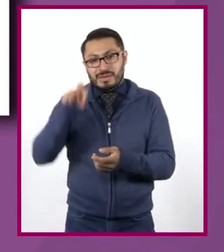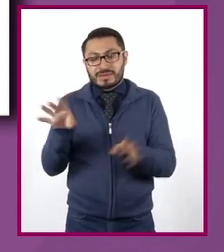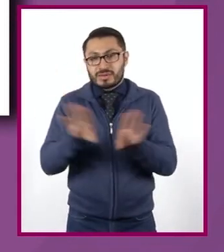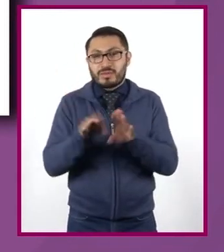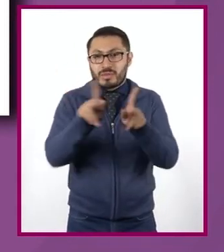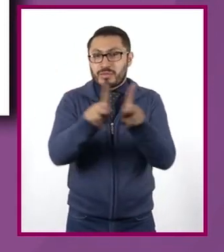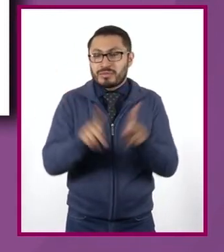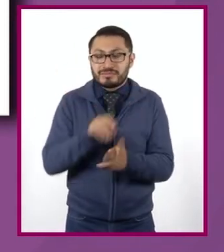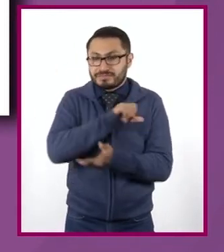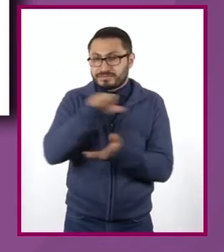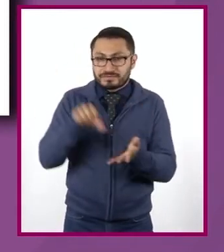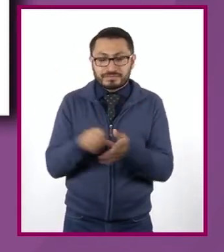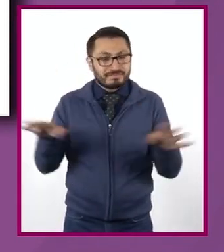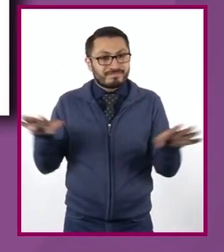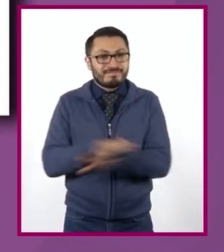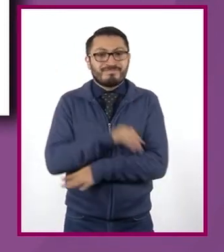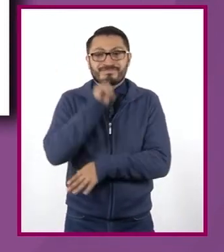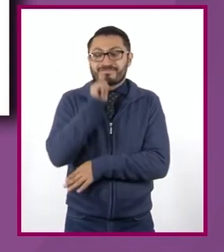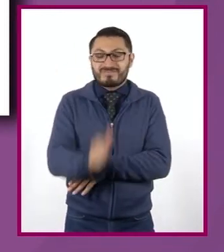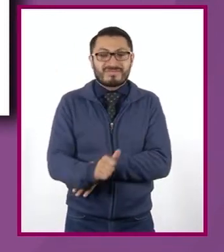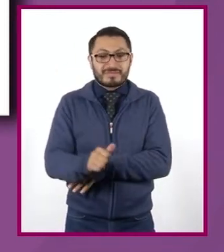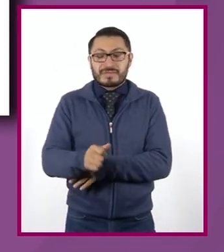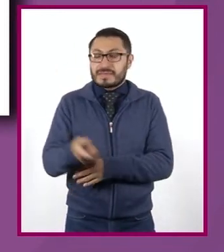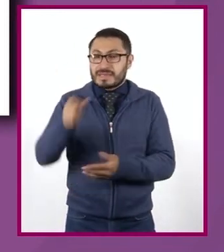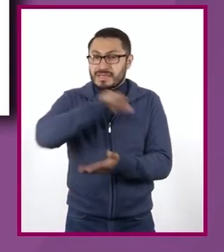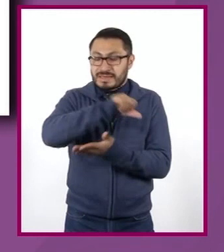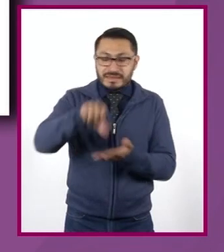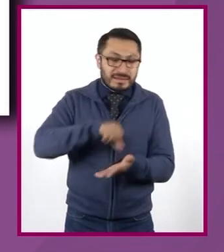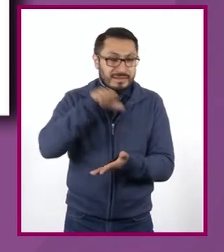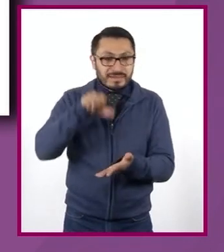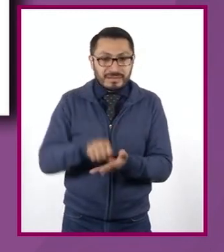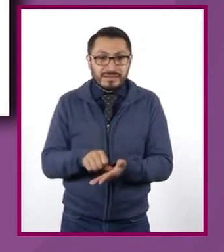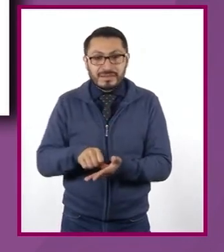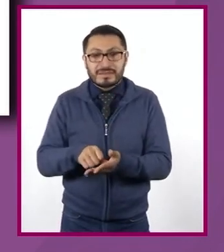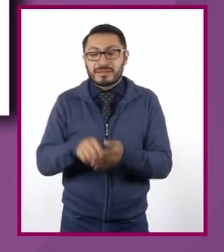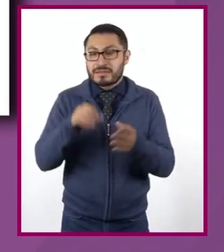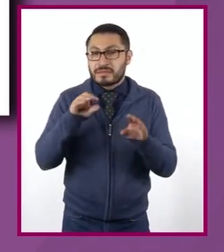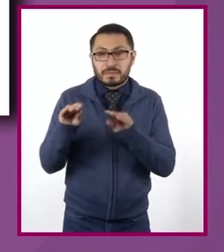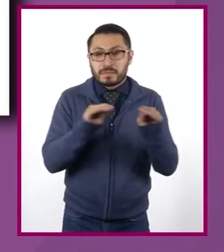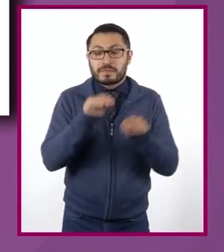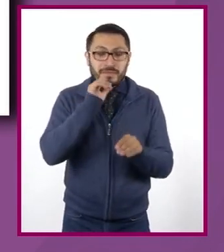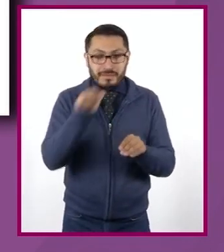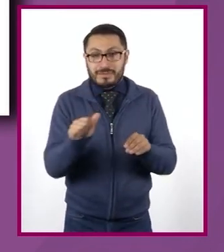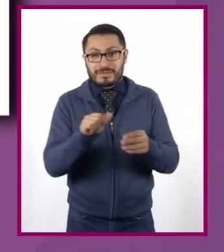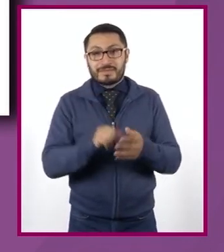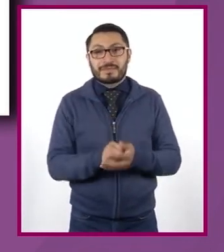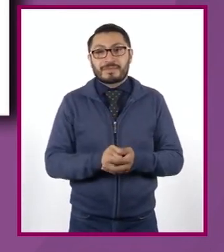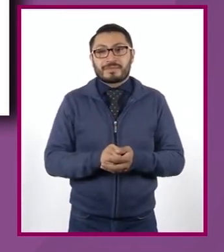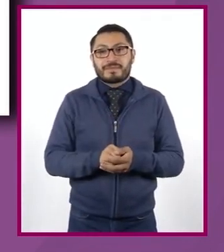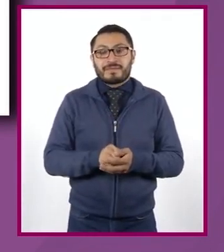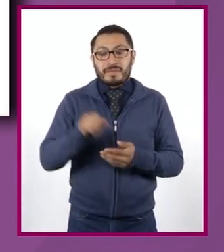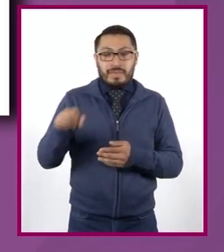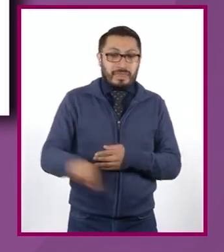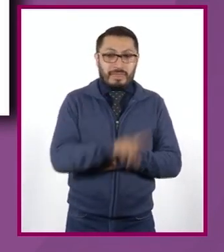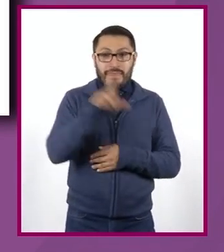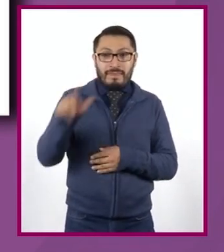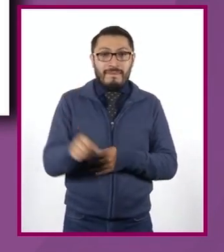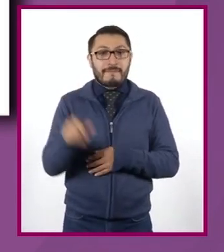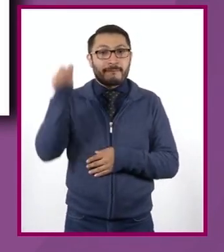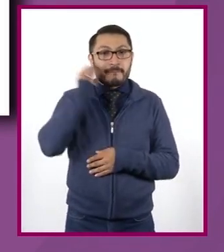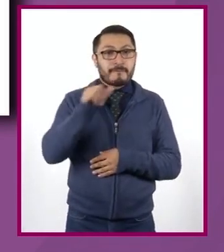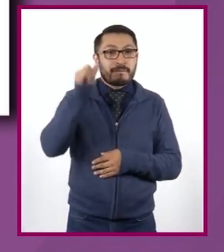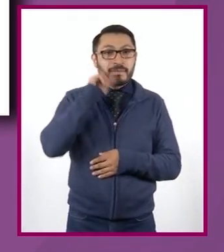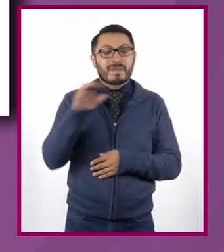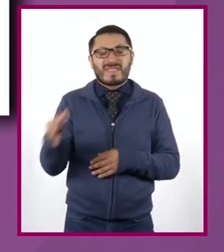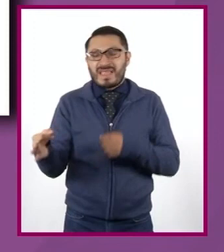central. No cambia, es el centro de la célula, no se mueve del lugar. Luego, siempre cerca